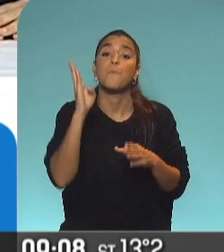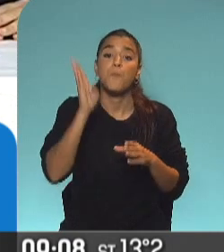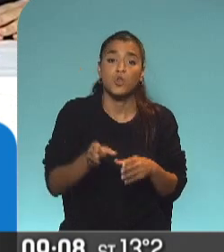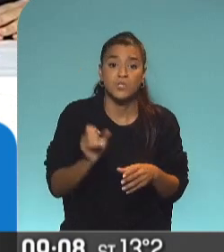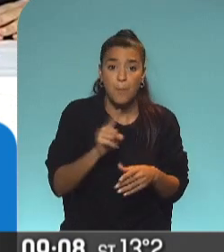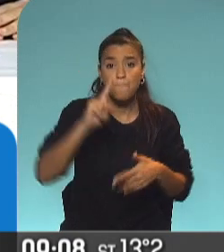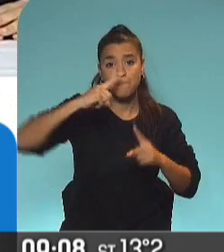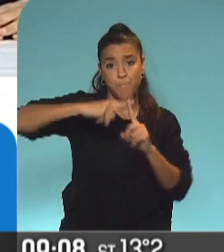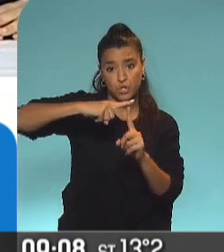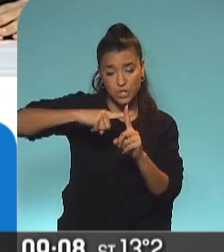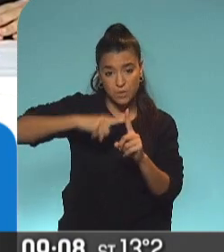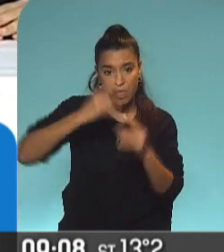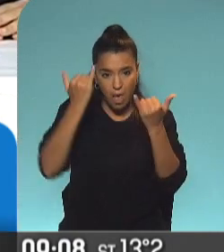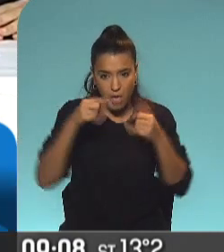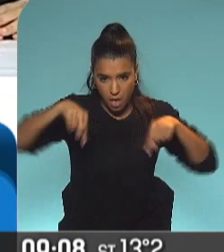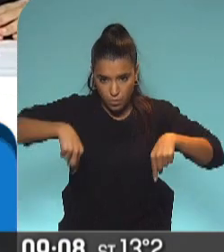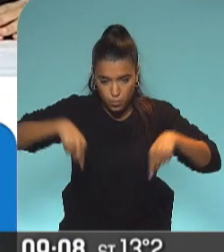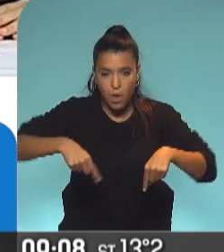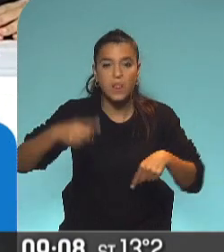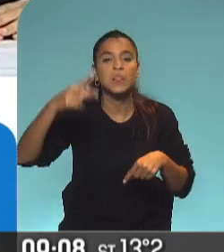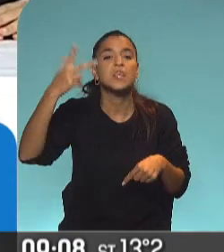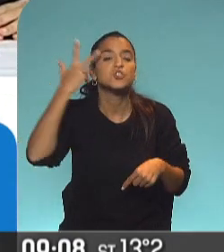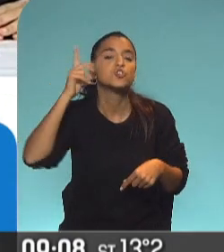porcentaje de positividad que encontramos actualmente es de